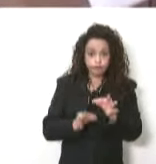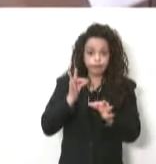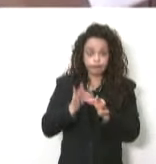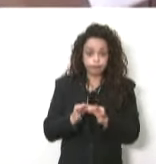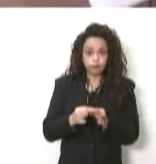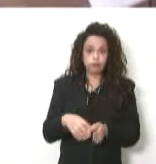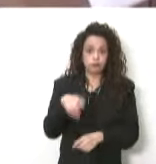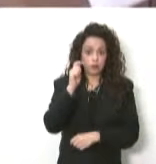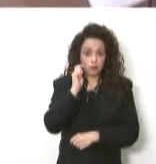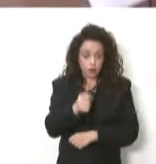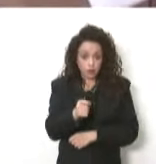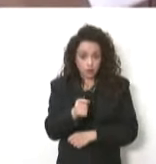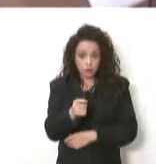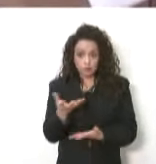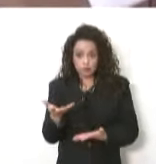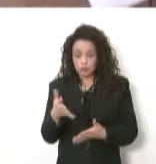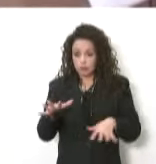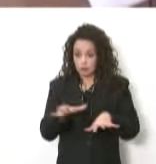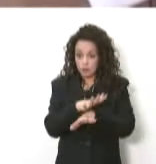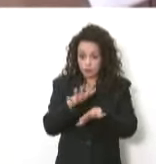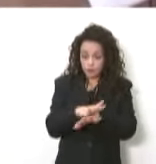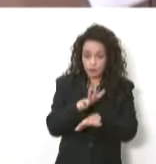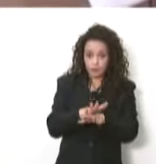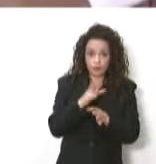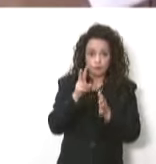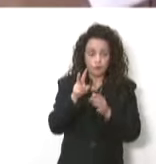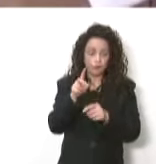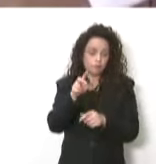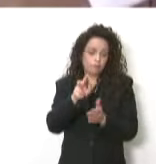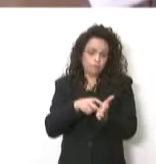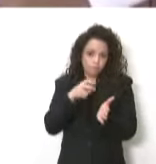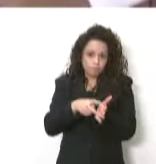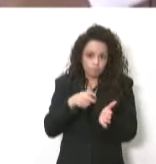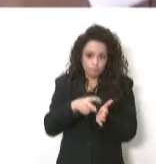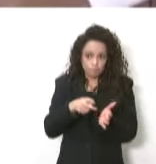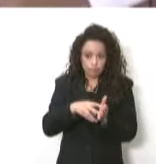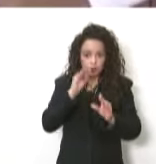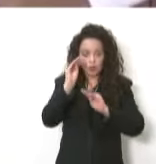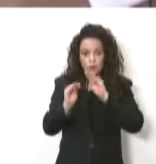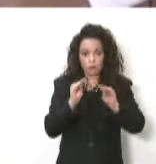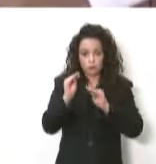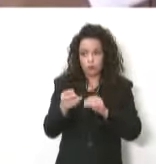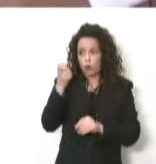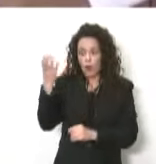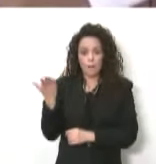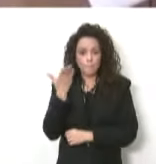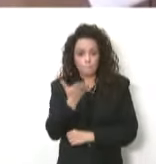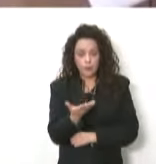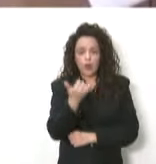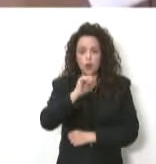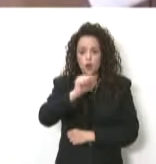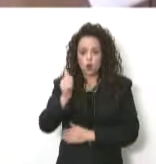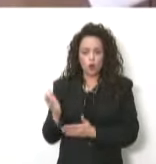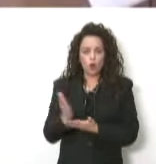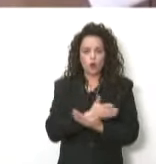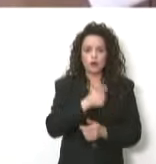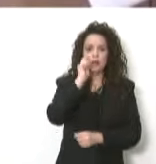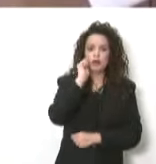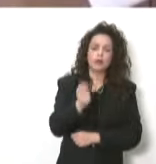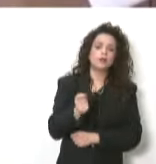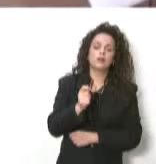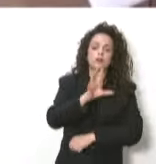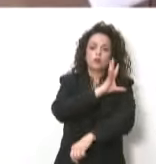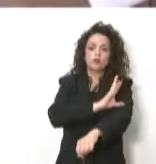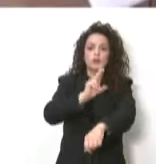búsqueda exhaustiva en las unidades a las que turnó el requerimiento, y por otro lado omitió turnarlo a la Coordinación General